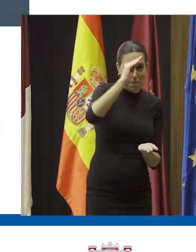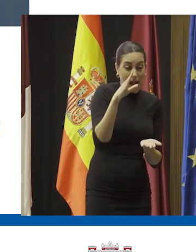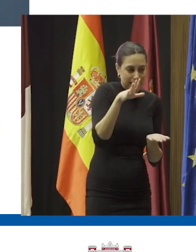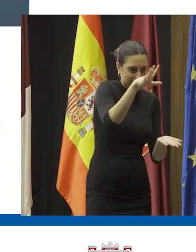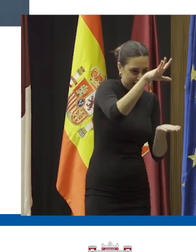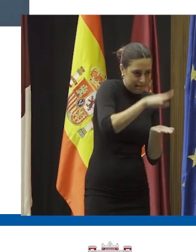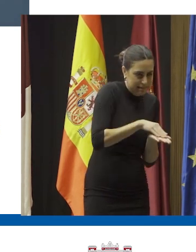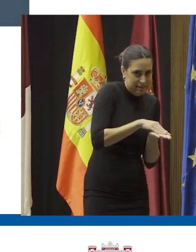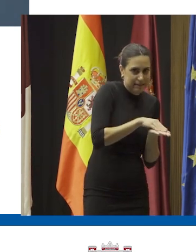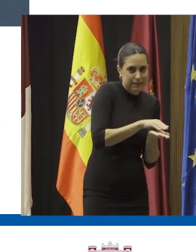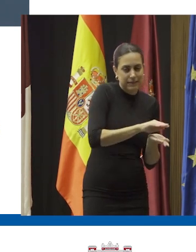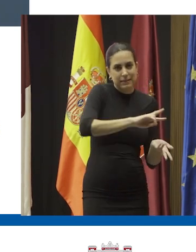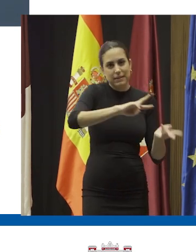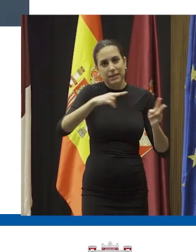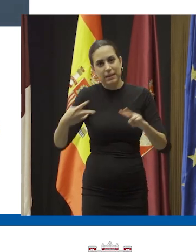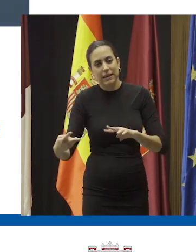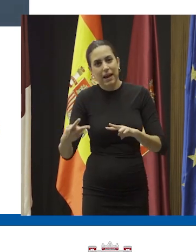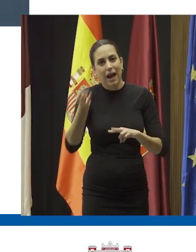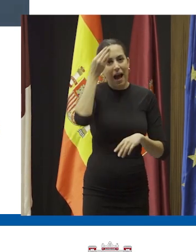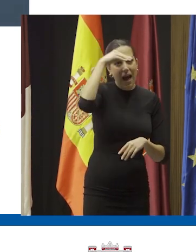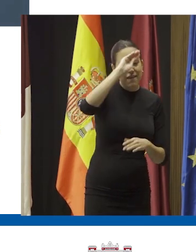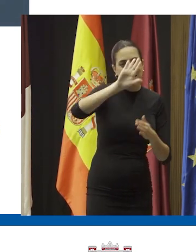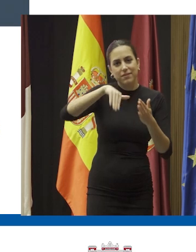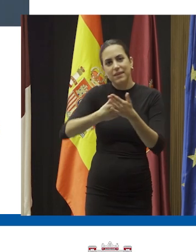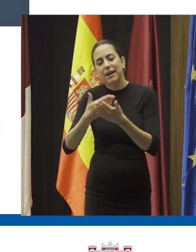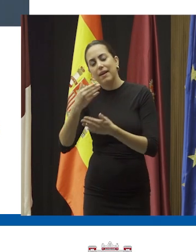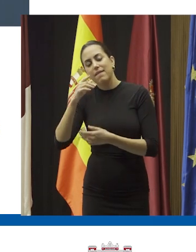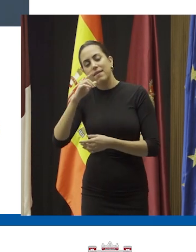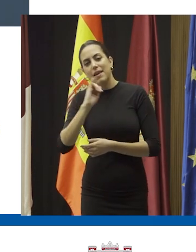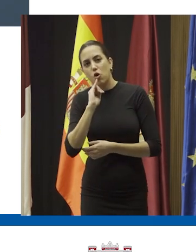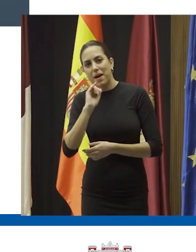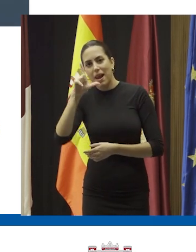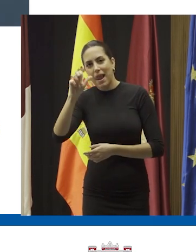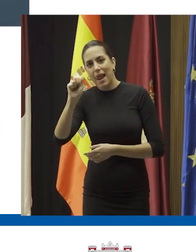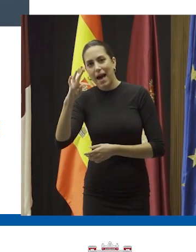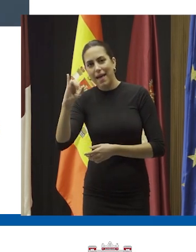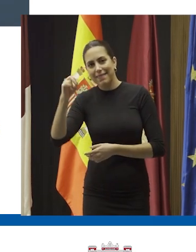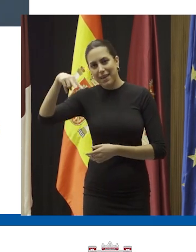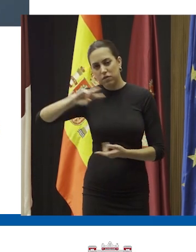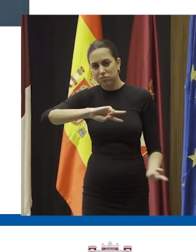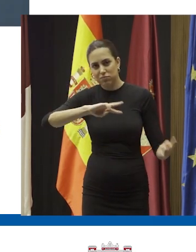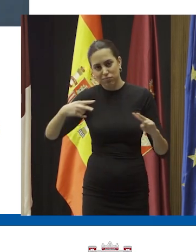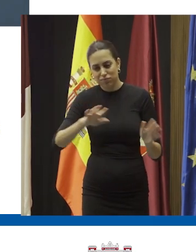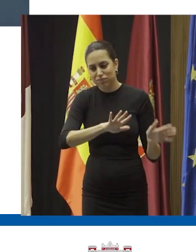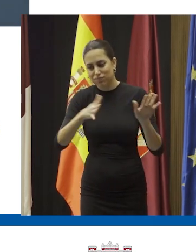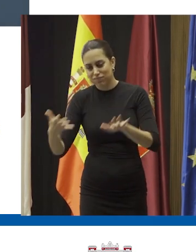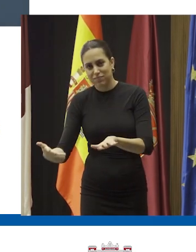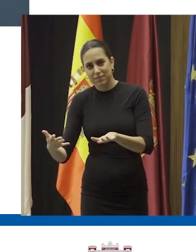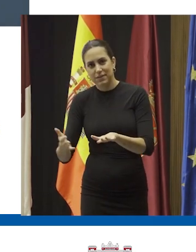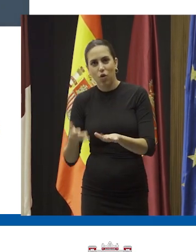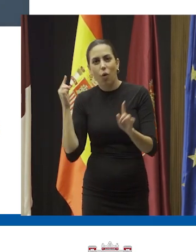es traducida del árabe al latín. Y con el latín puede exportarse a toda Europa el